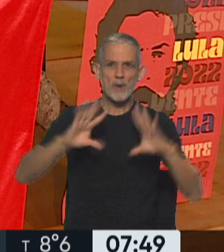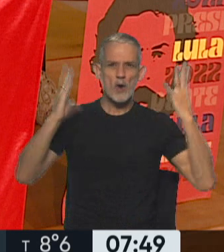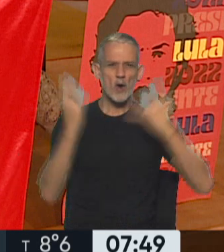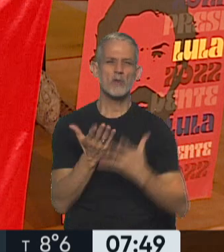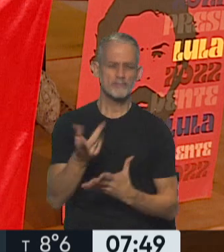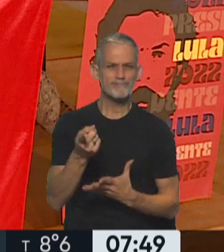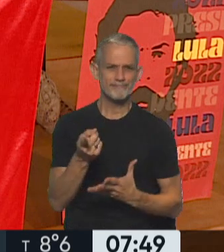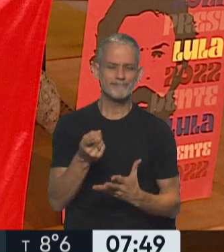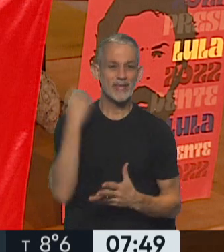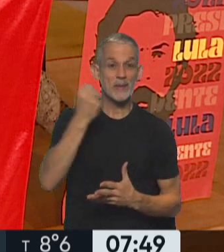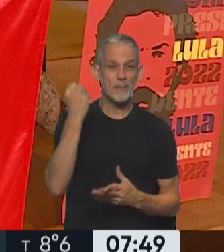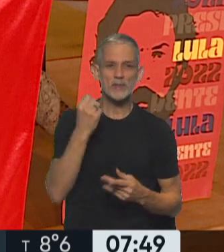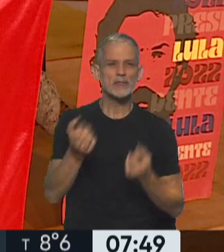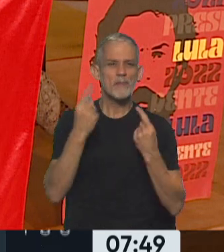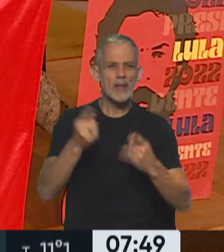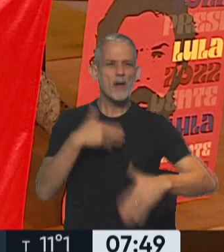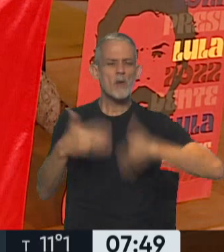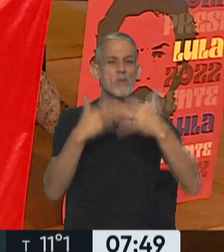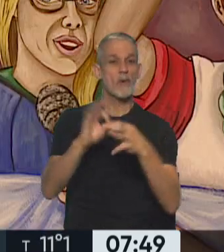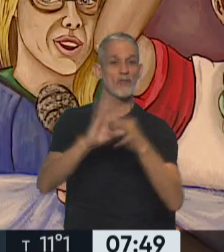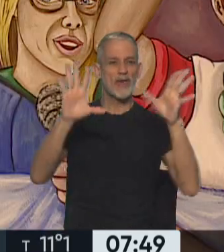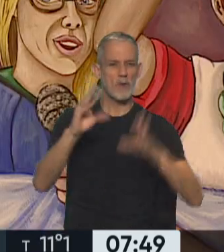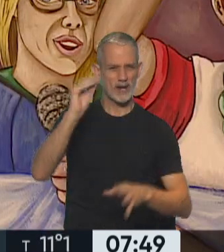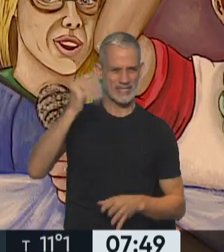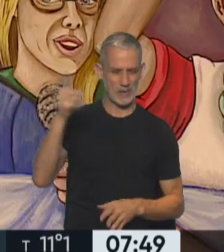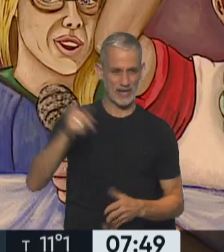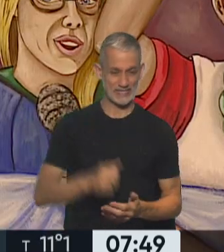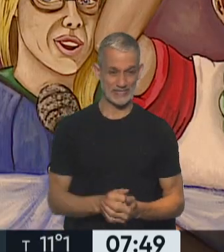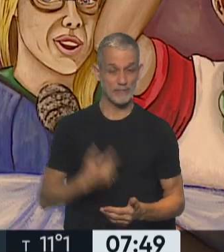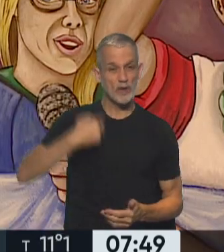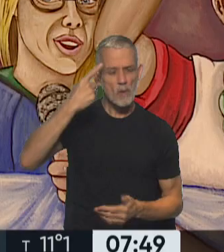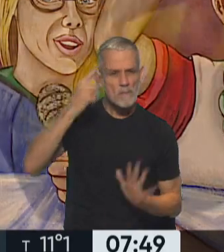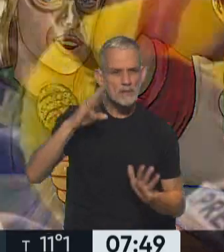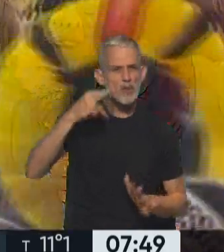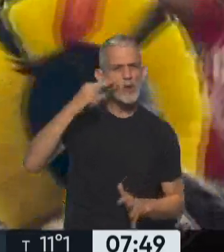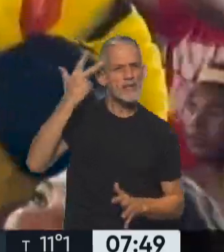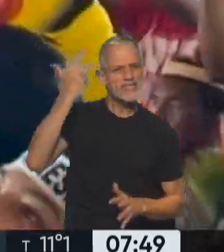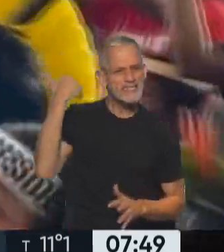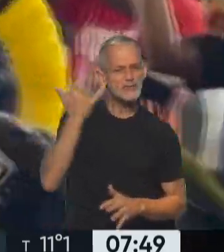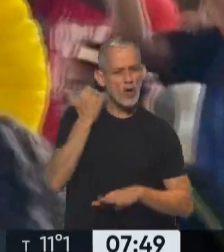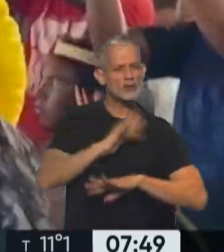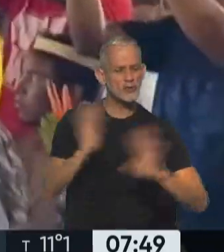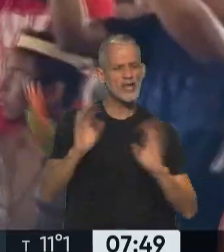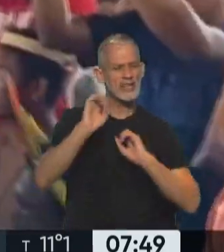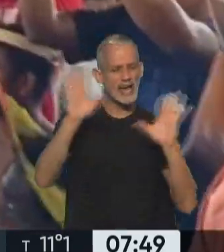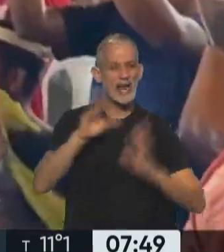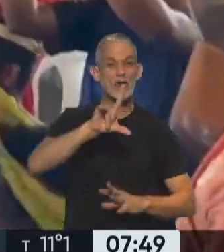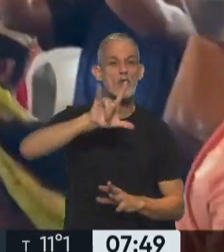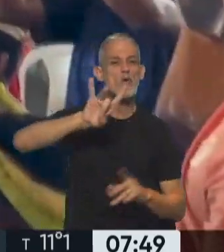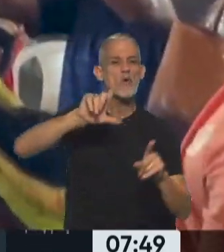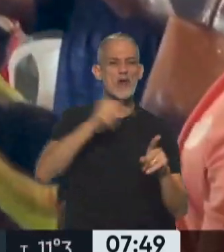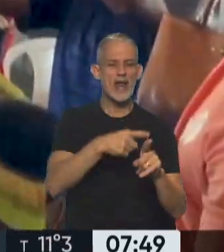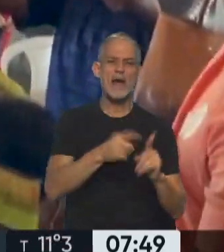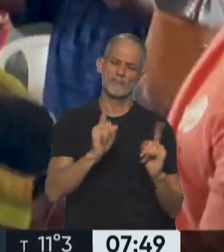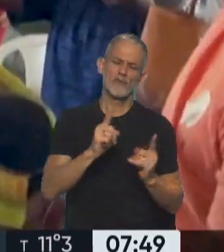es fundamental para garantizar el proceso democrático en Brasil. Yo creo que en 2018 ya estaba claro que Lula